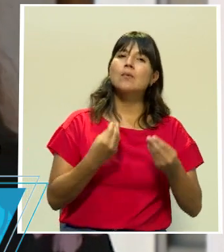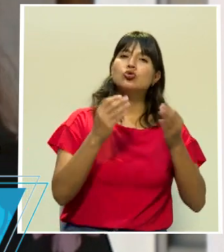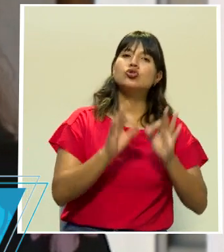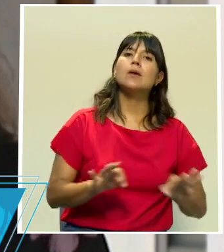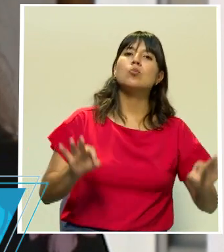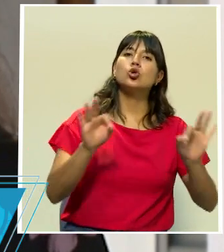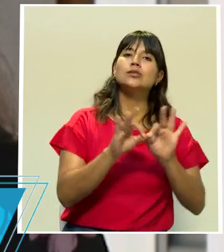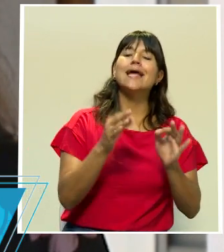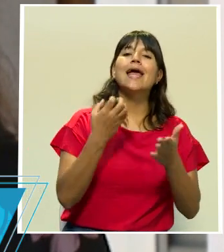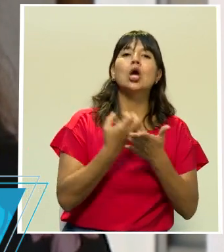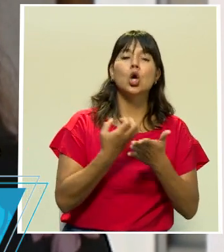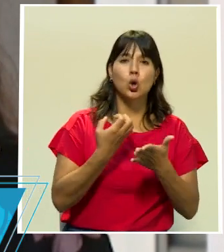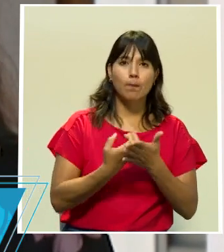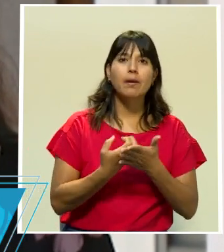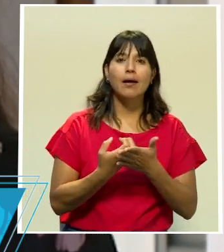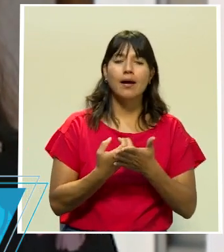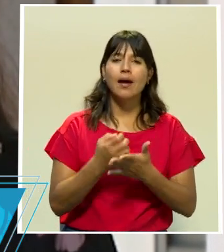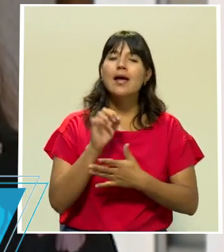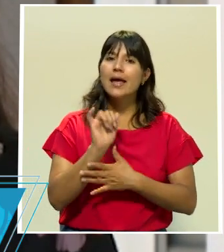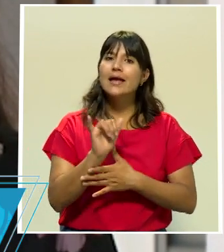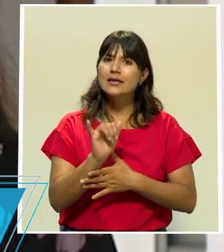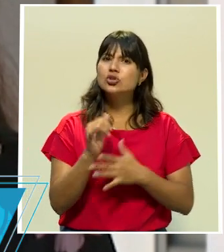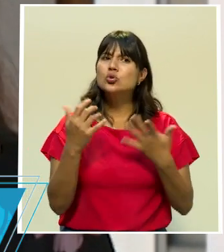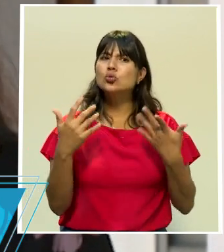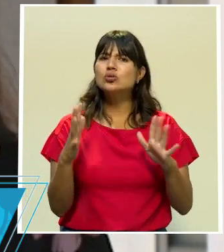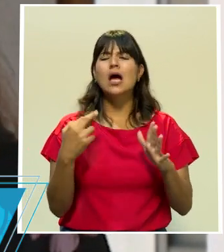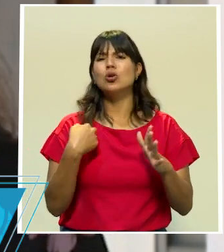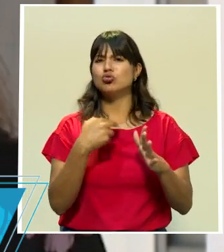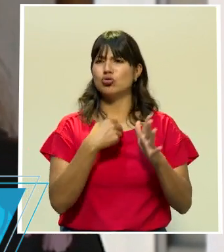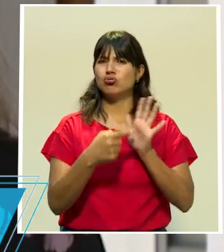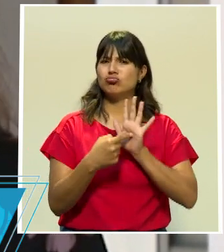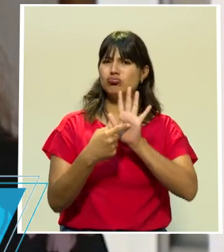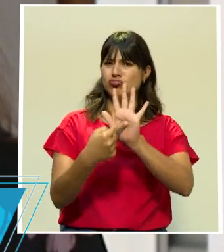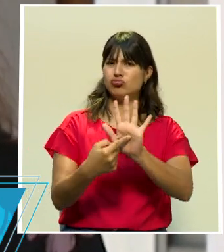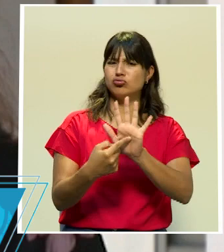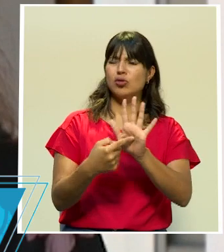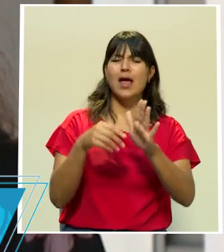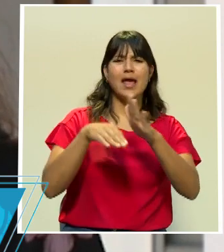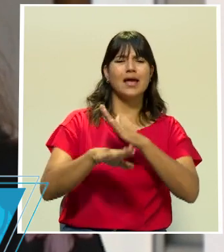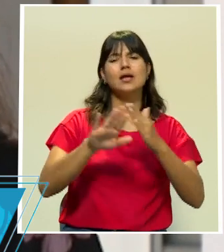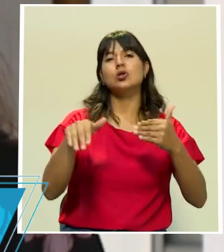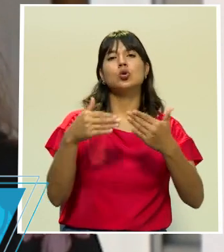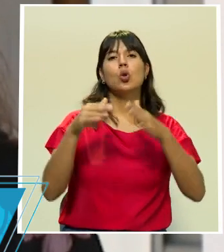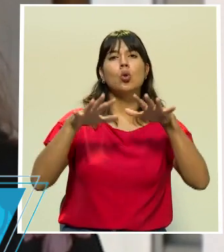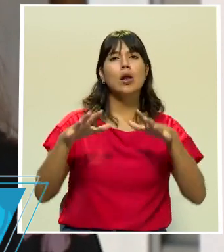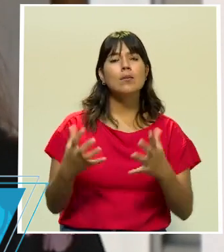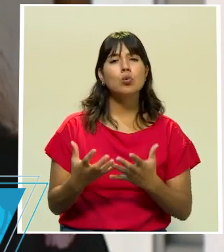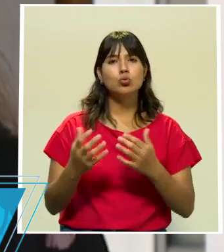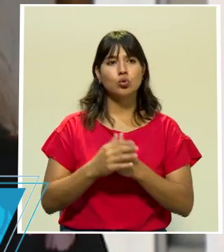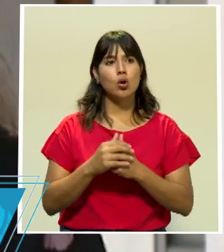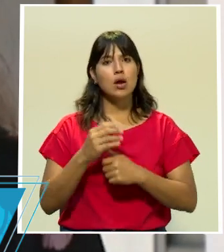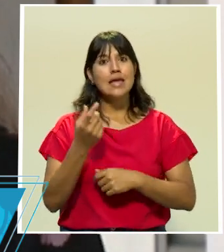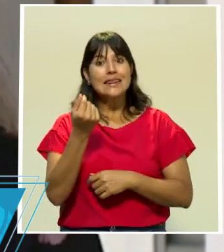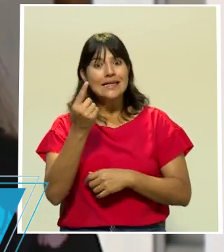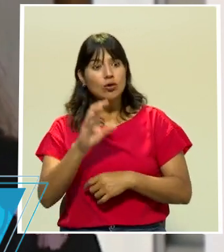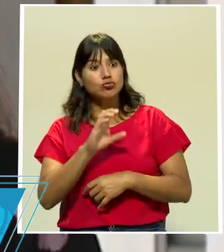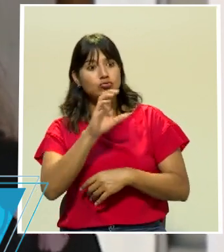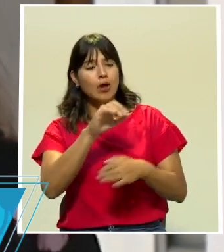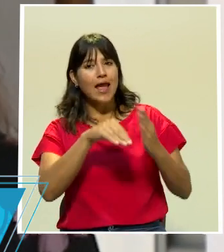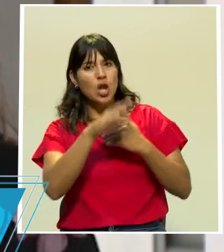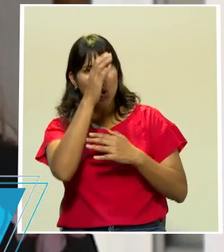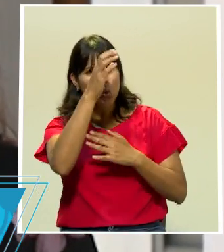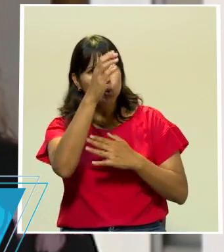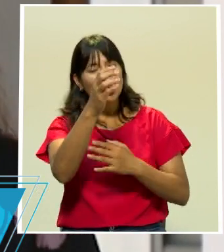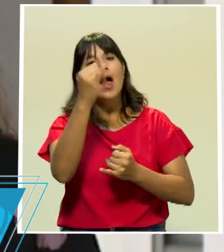toda la economía creativa, que esto ya ha sido ampliamente evidenciado en el mundo, ¿verdad? O sea, la inversión en cultura se devuelve